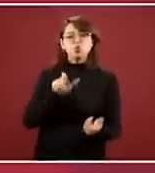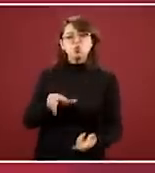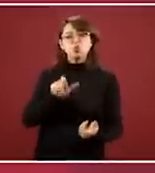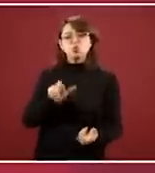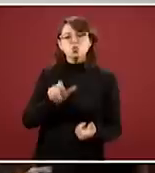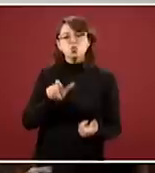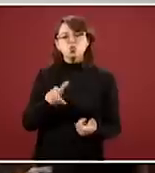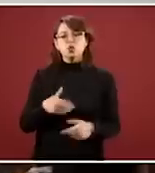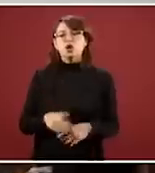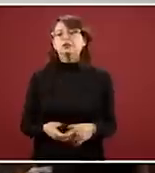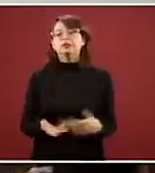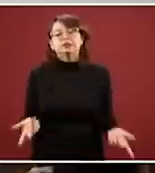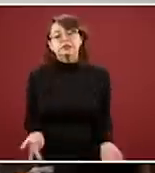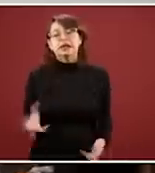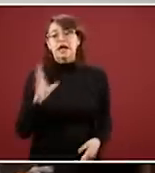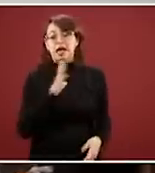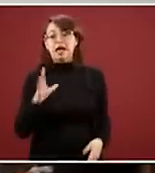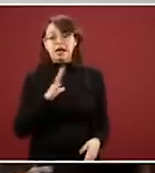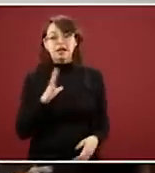Todo eso sucedía.